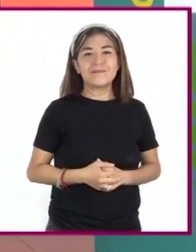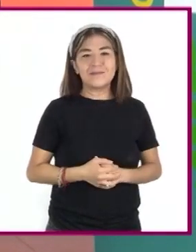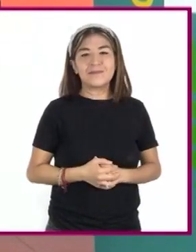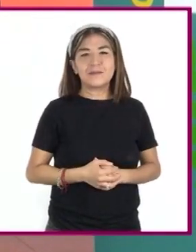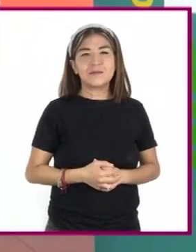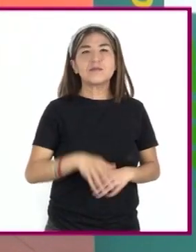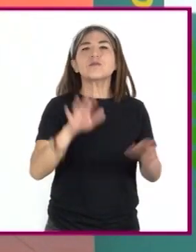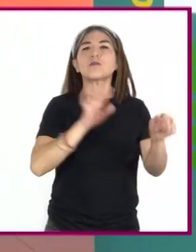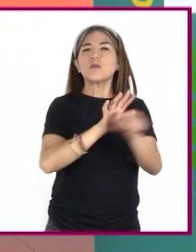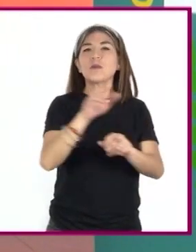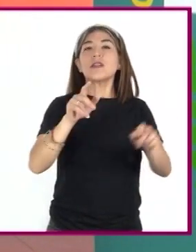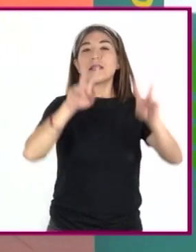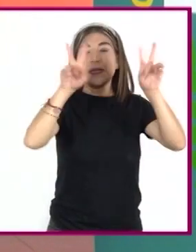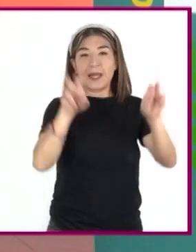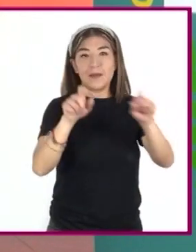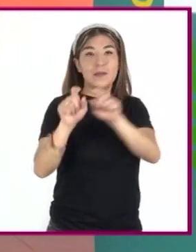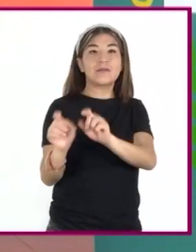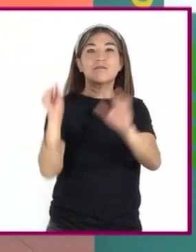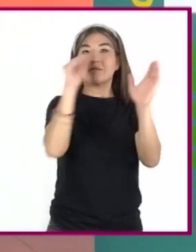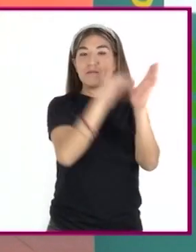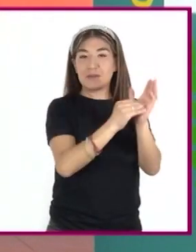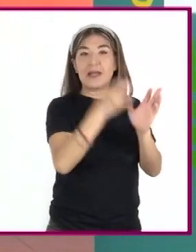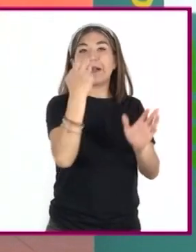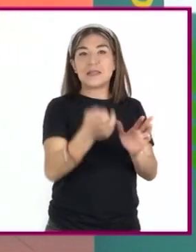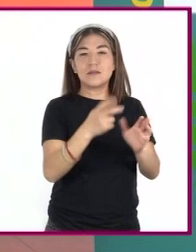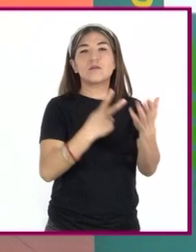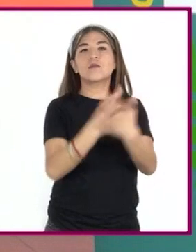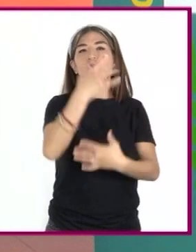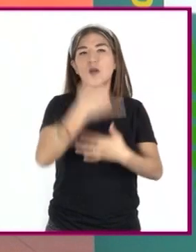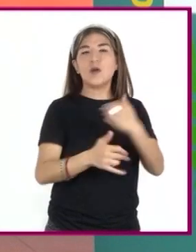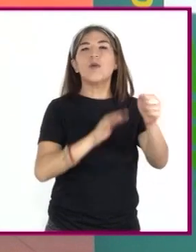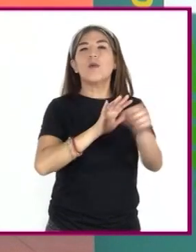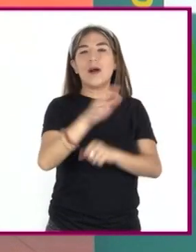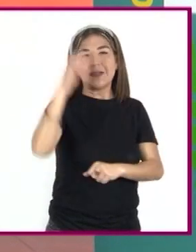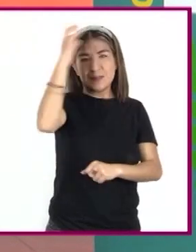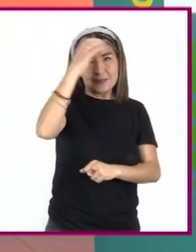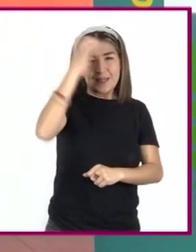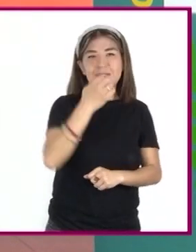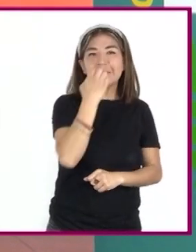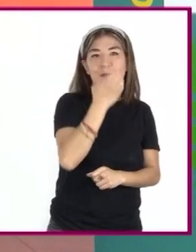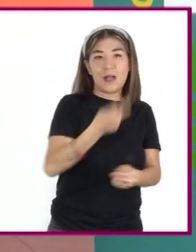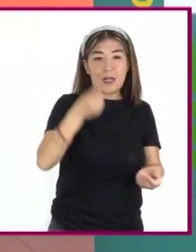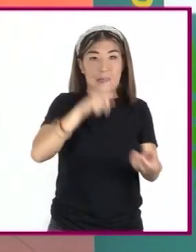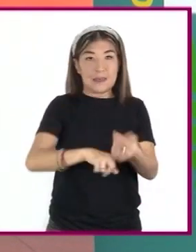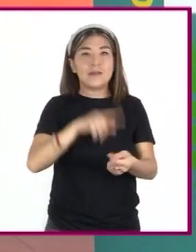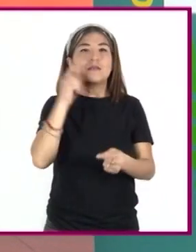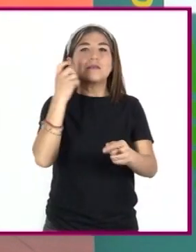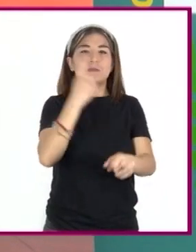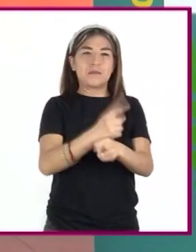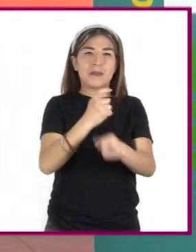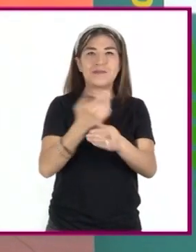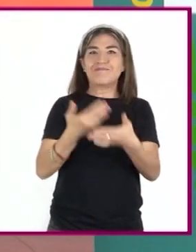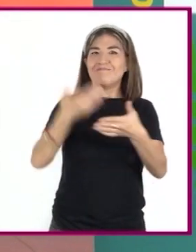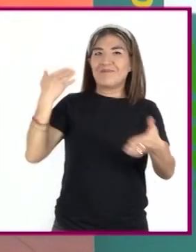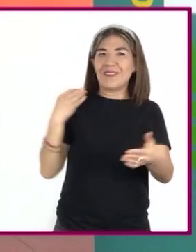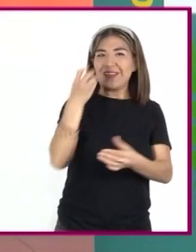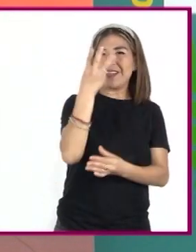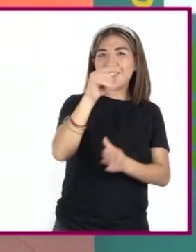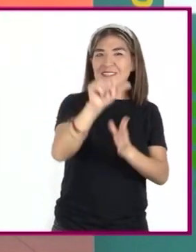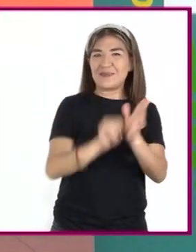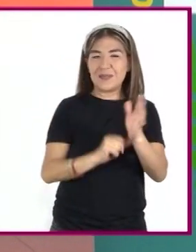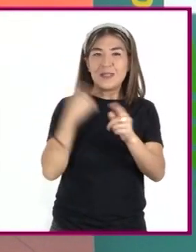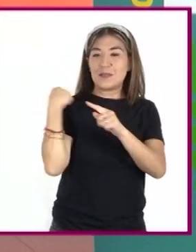Plantearemos el tema y el problema del proyecto de ciencia escolar, con base en lo aprendido en el primer trimestre y con